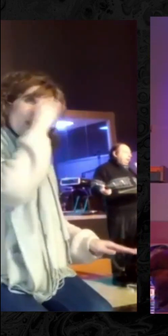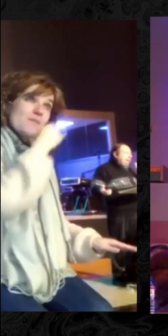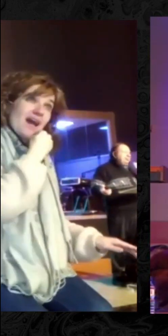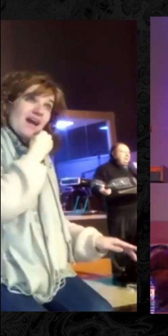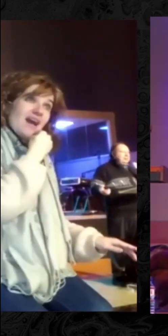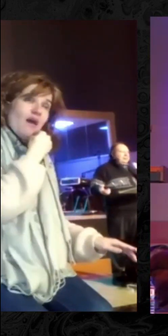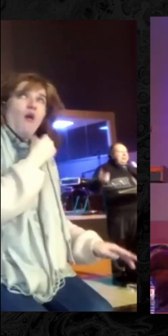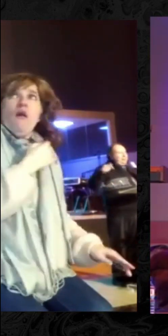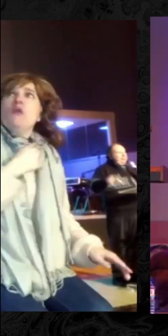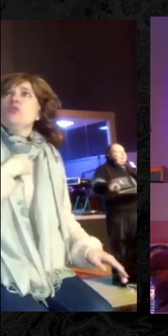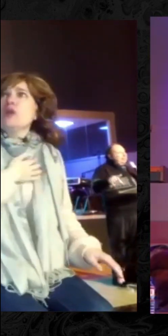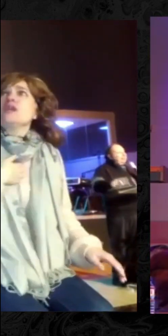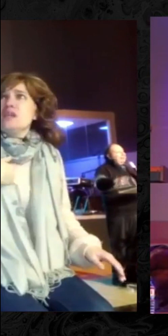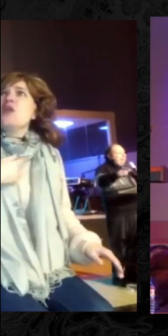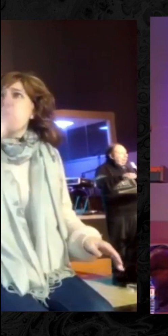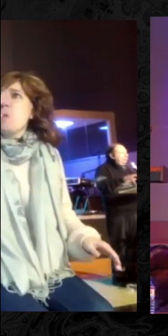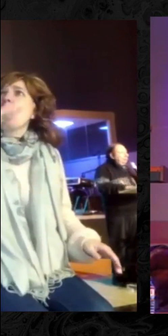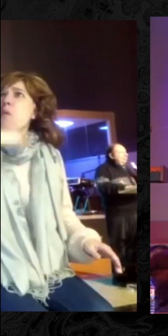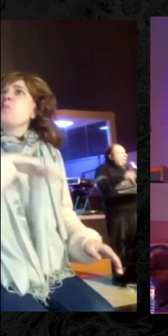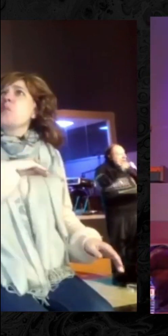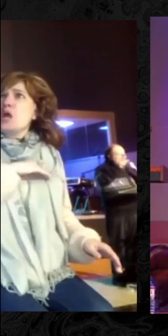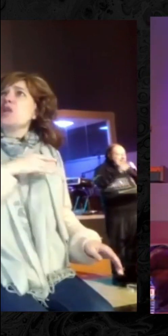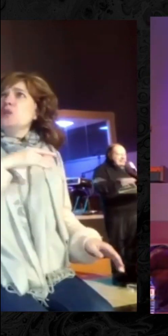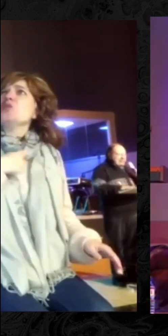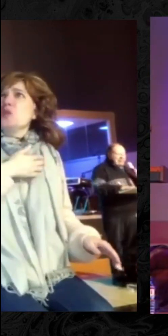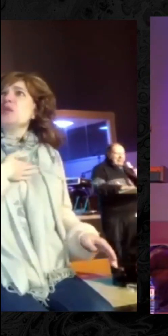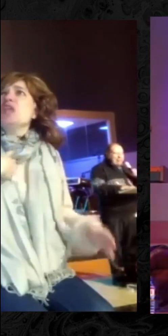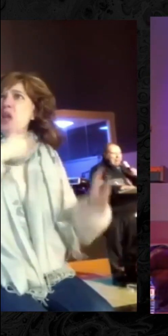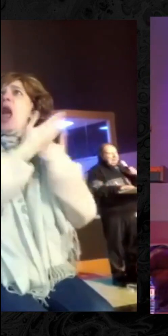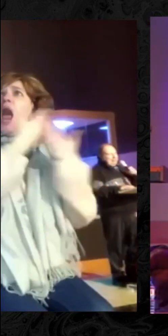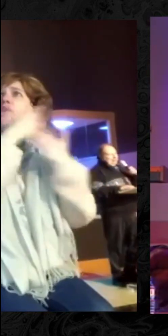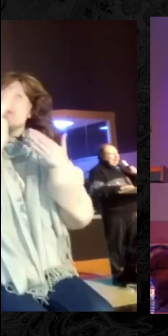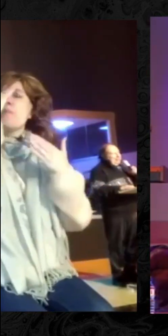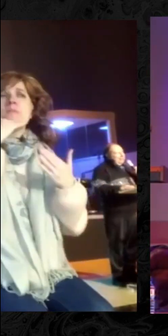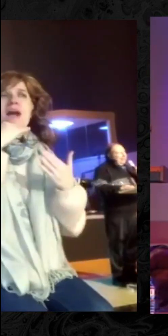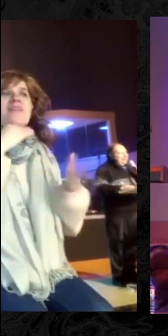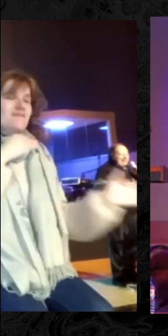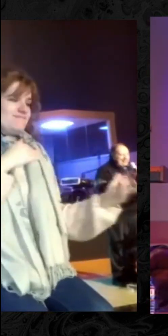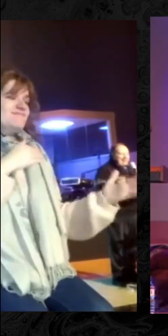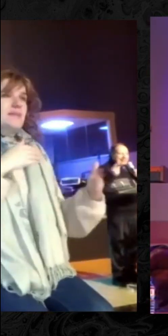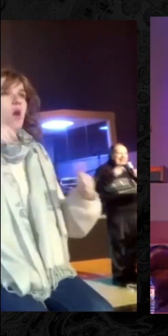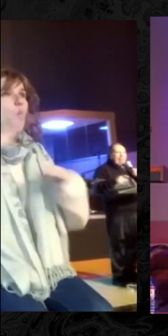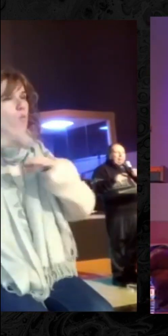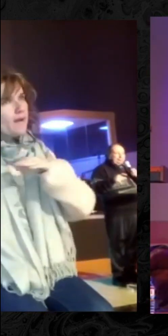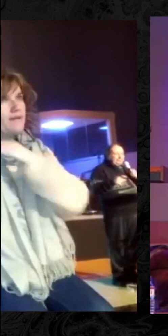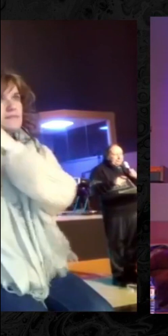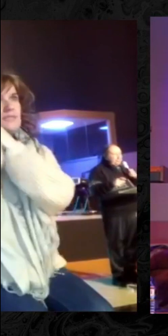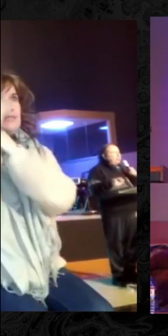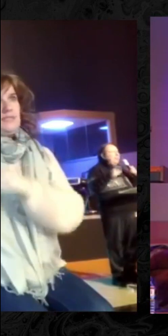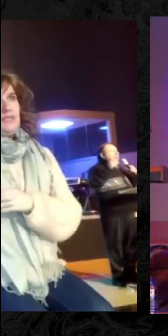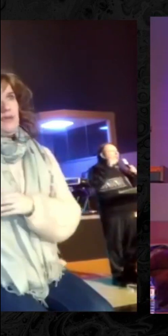digo Sí dice Y a partir de ahí entre en esto digo pues salte de ahí porque eso es terrible Así que el